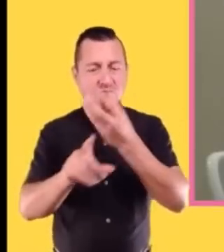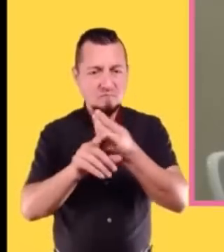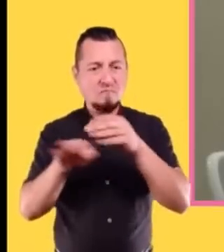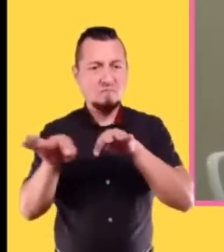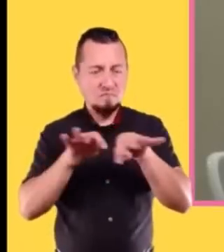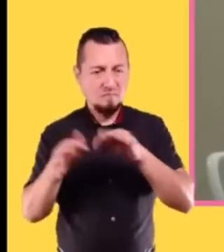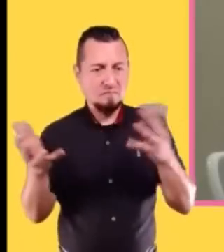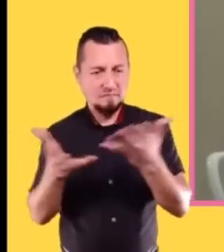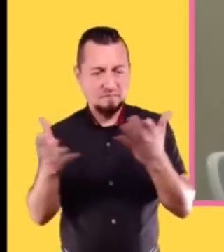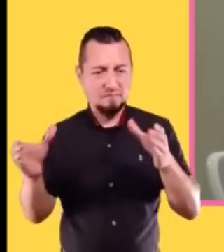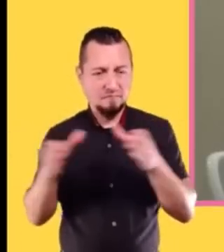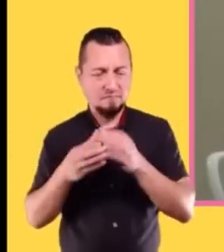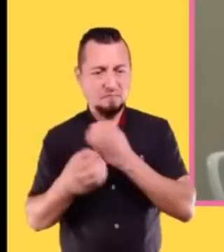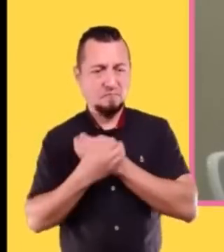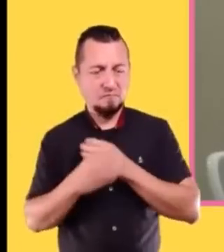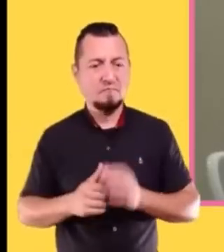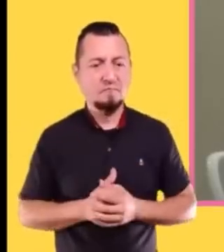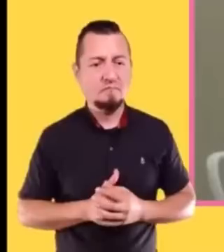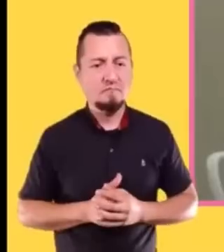comunidades educativas.